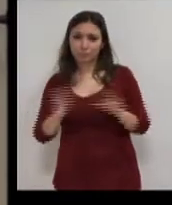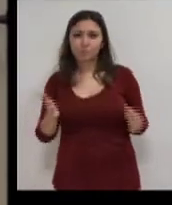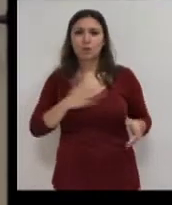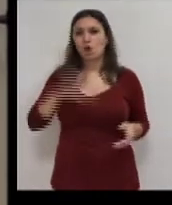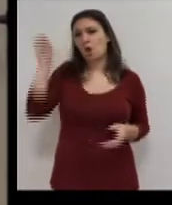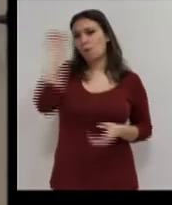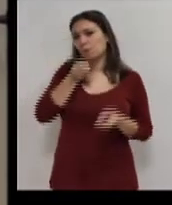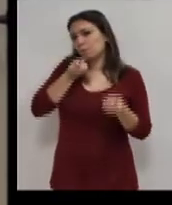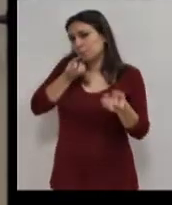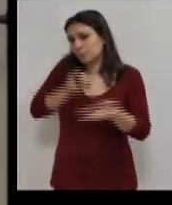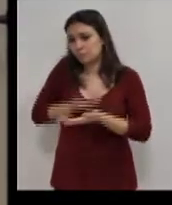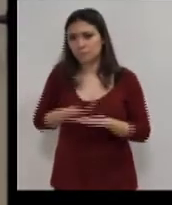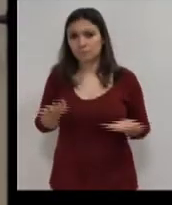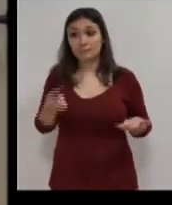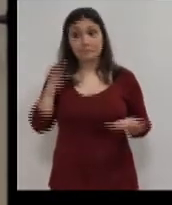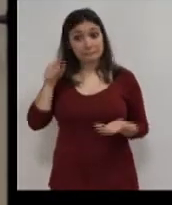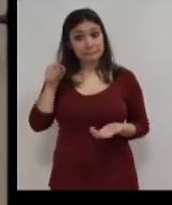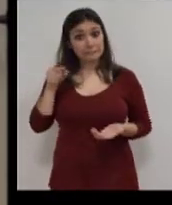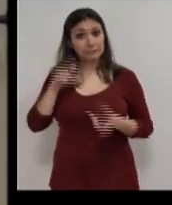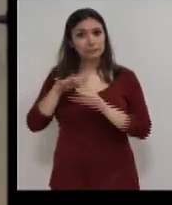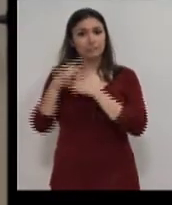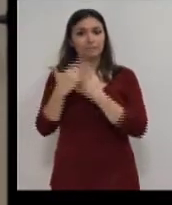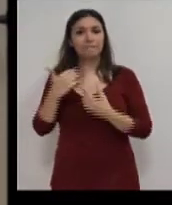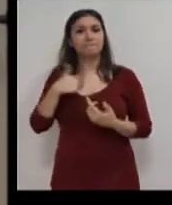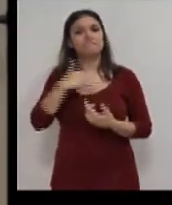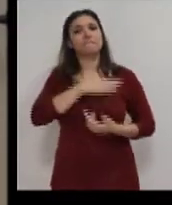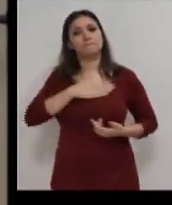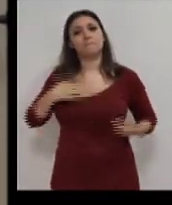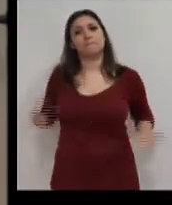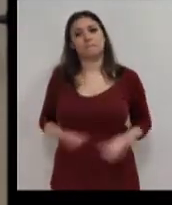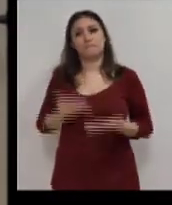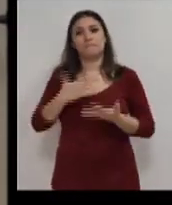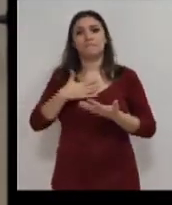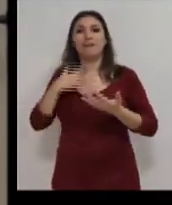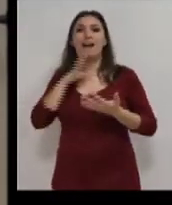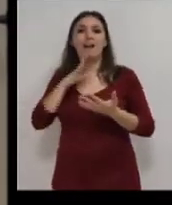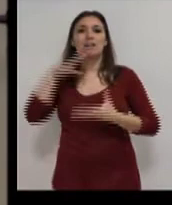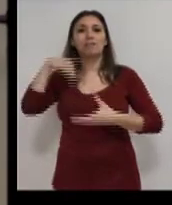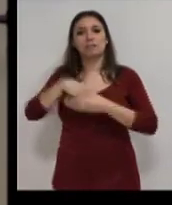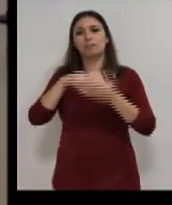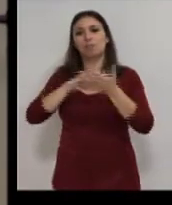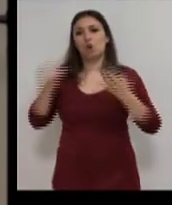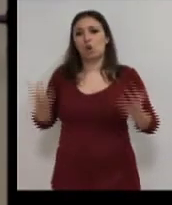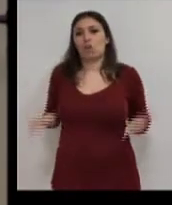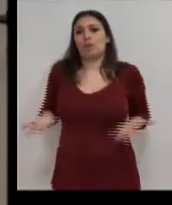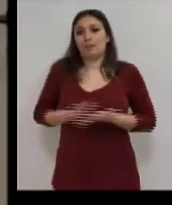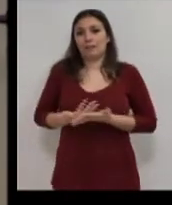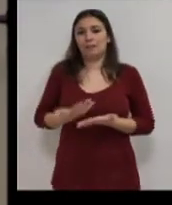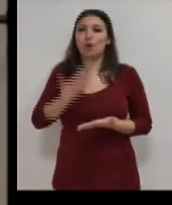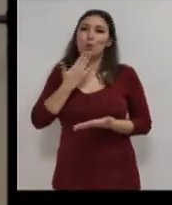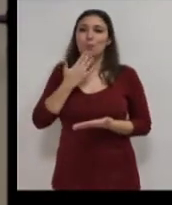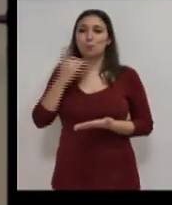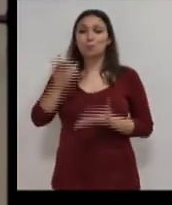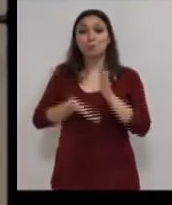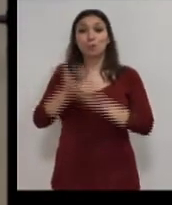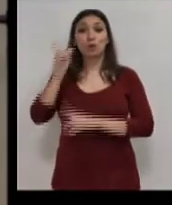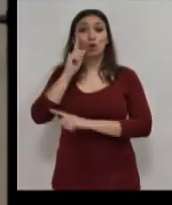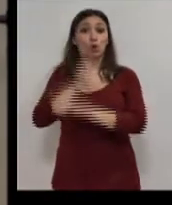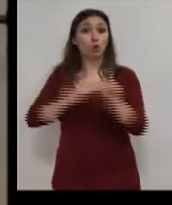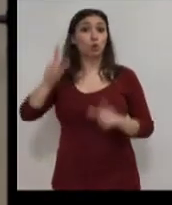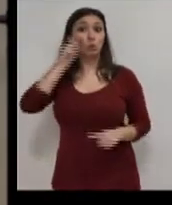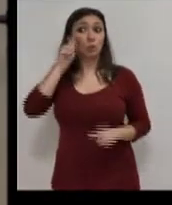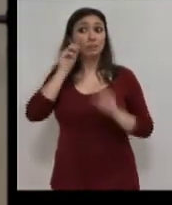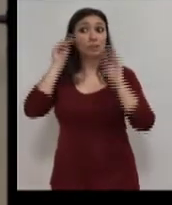tantas personas, aquí están nuestras fotografías, aquí están nuestras opiniones. Es lo que promovemos con la integración de